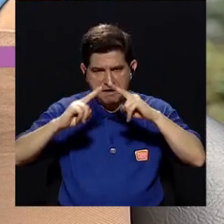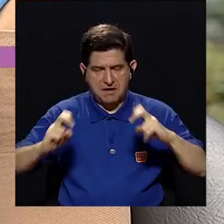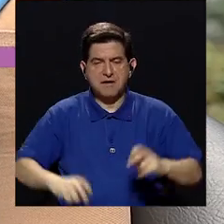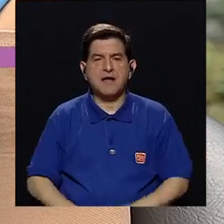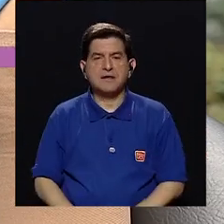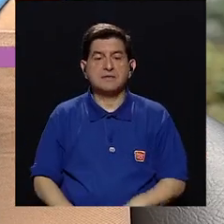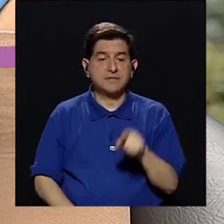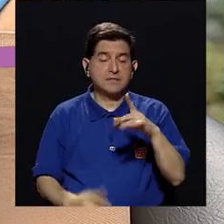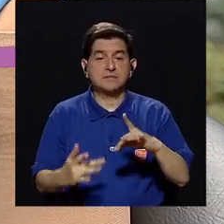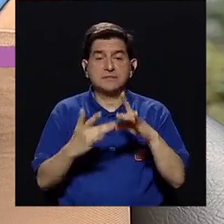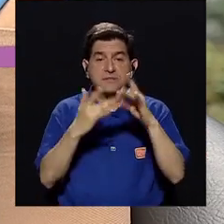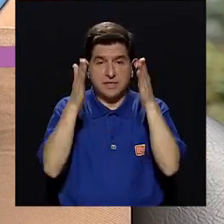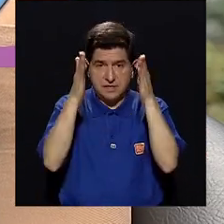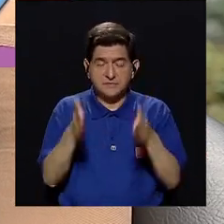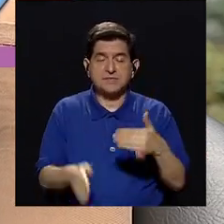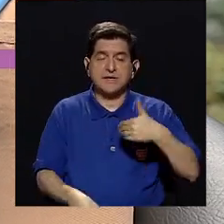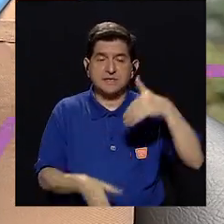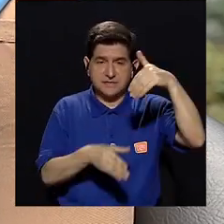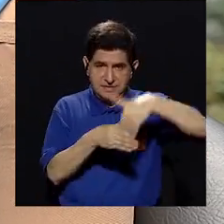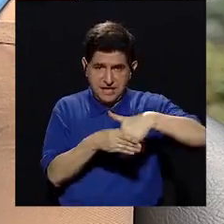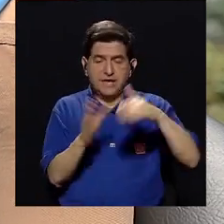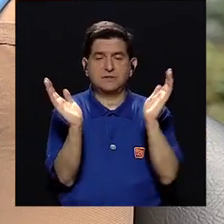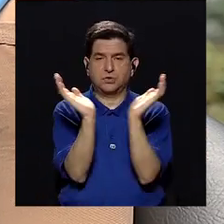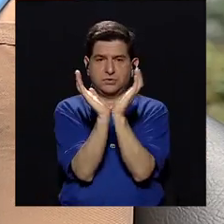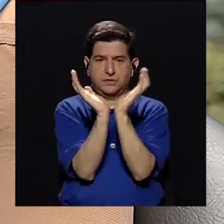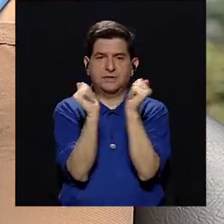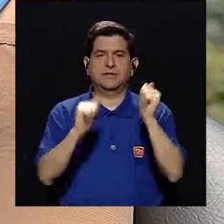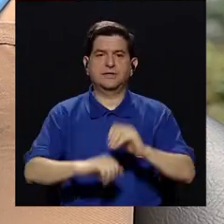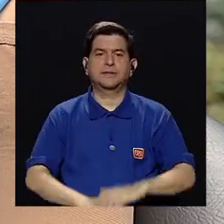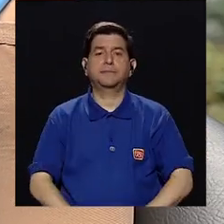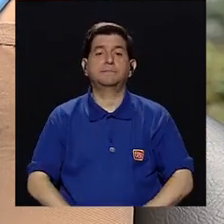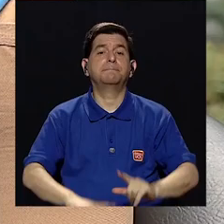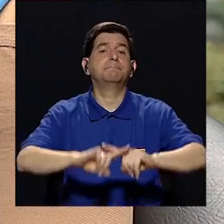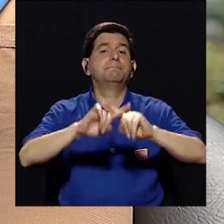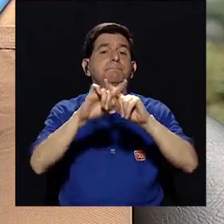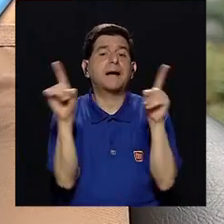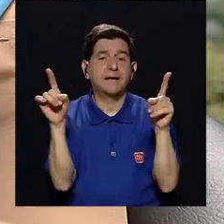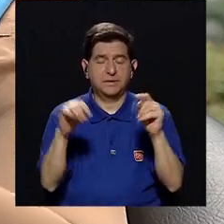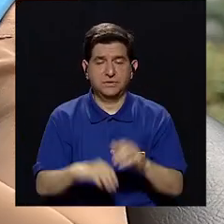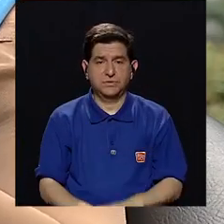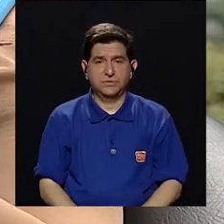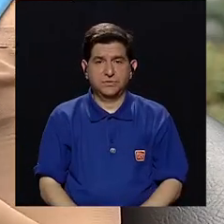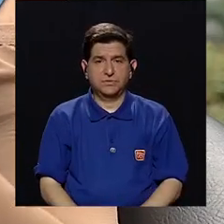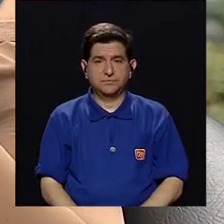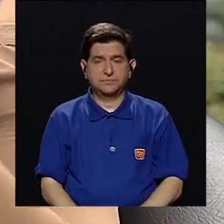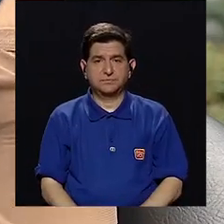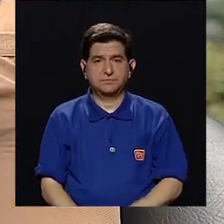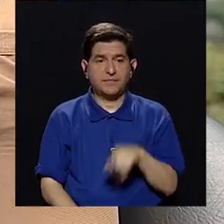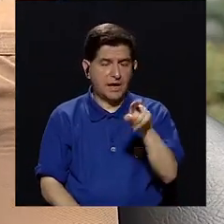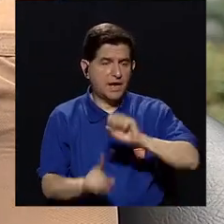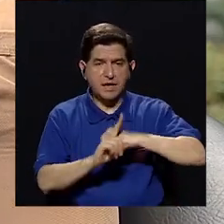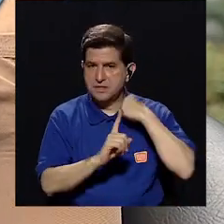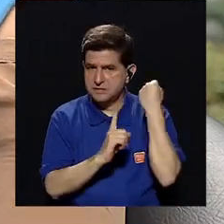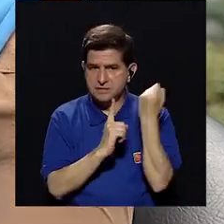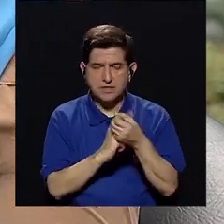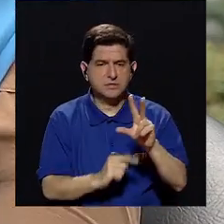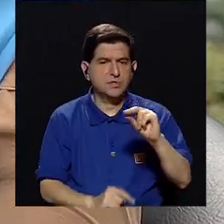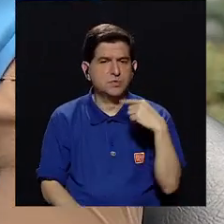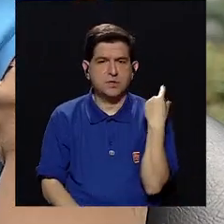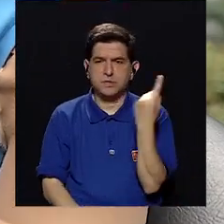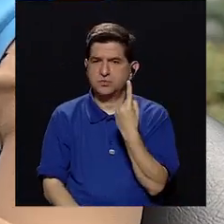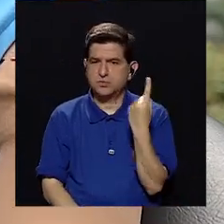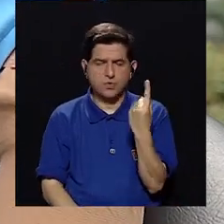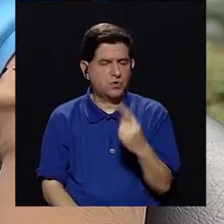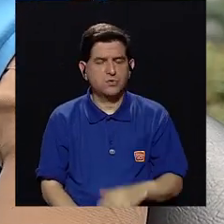especialistas de la caja pero eso no es no es solamente esos exámenes